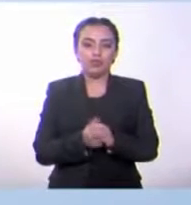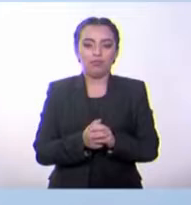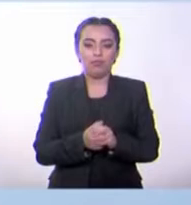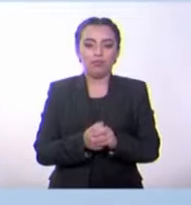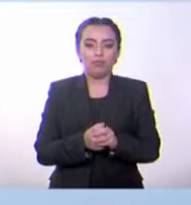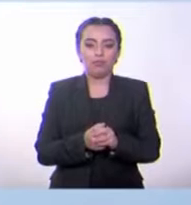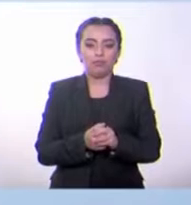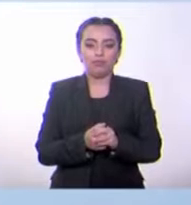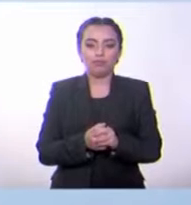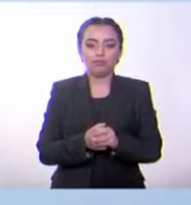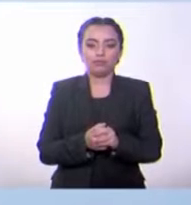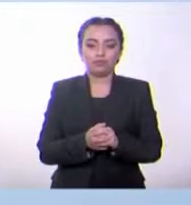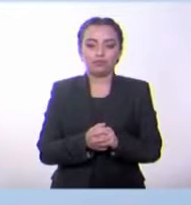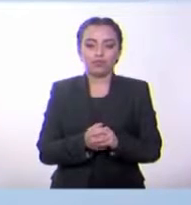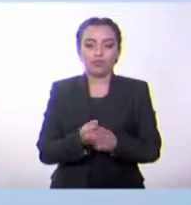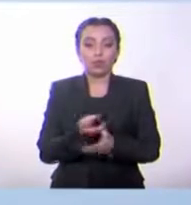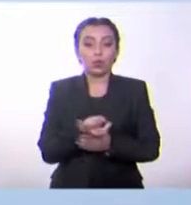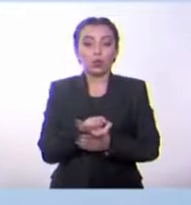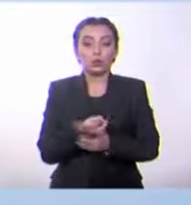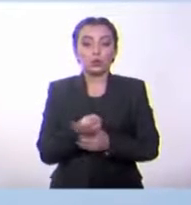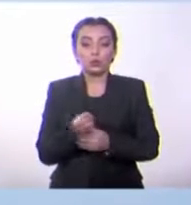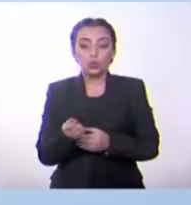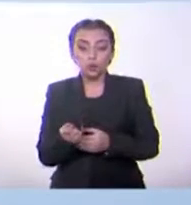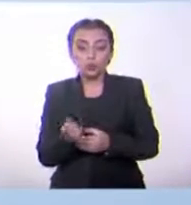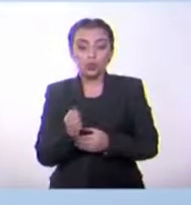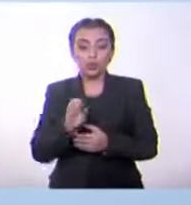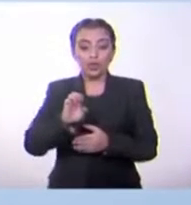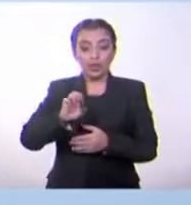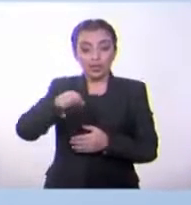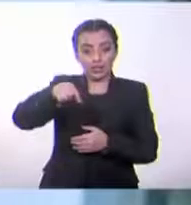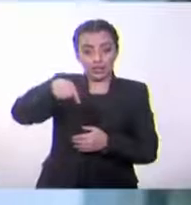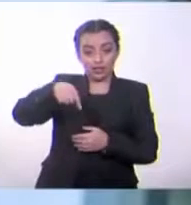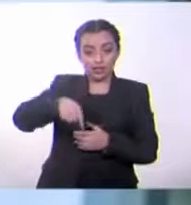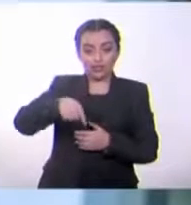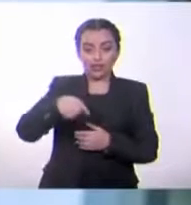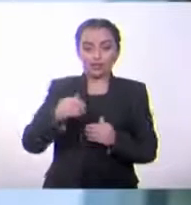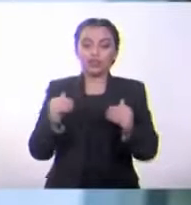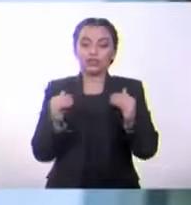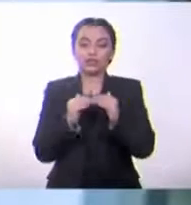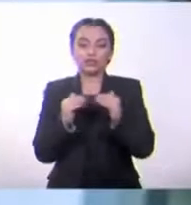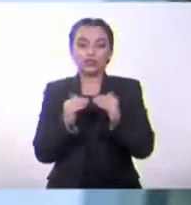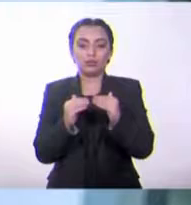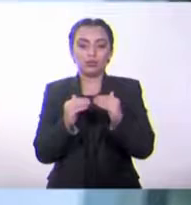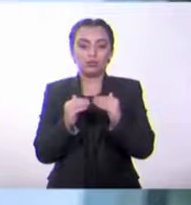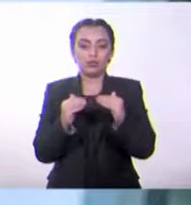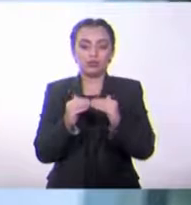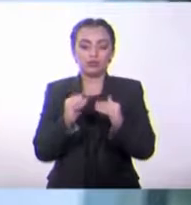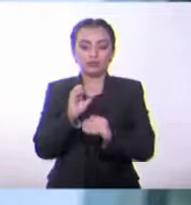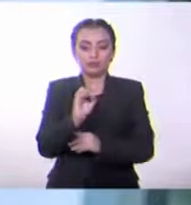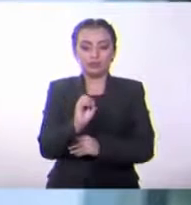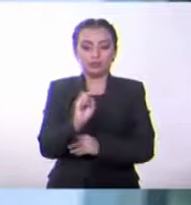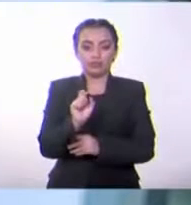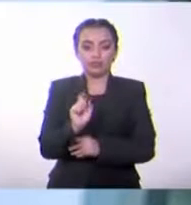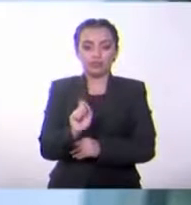Este número de equivalentes es igual a 0.5